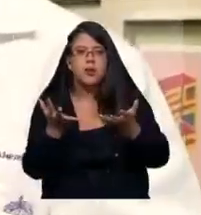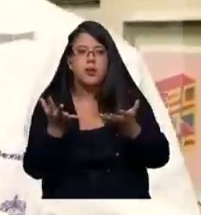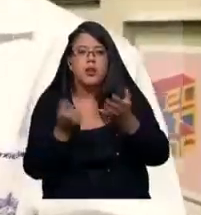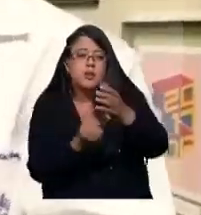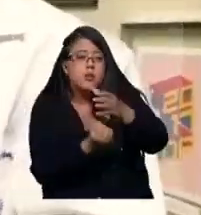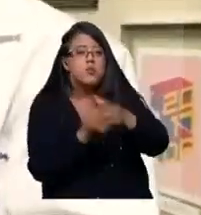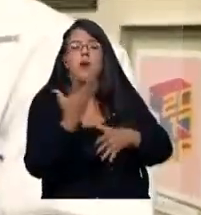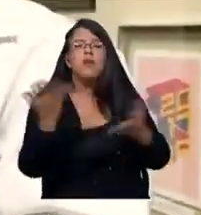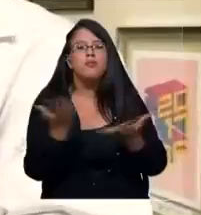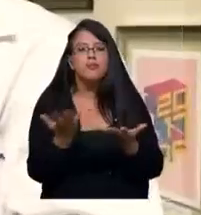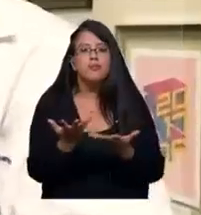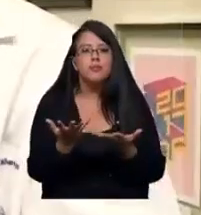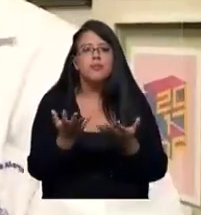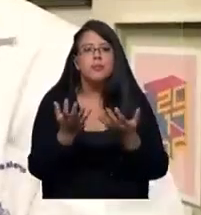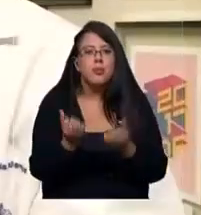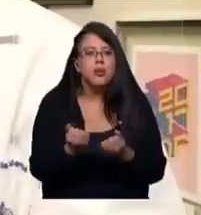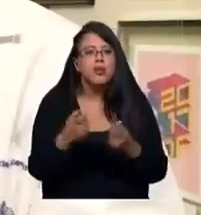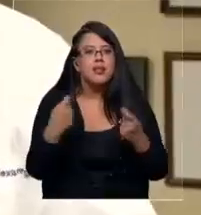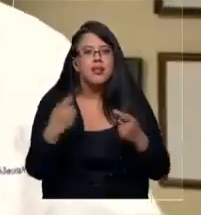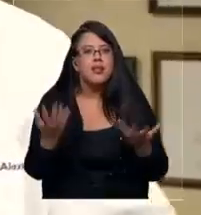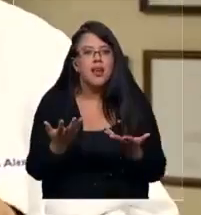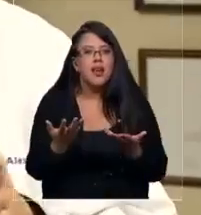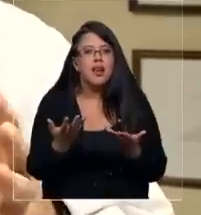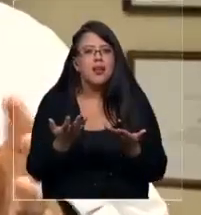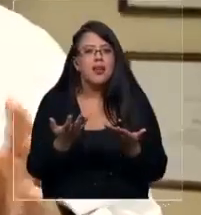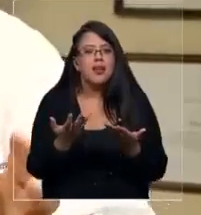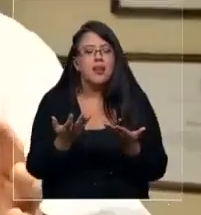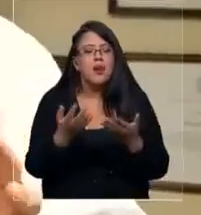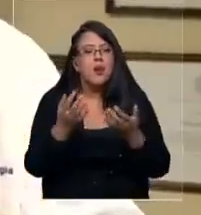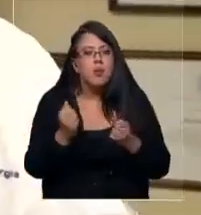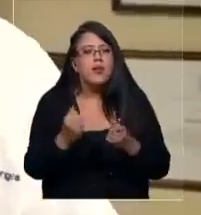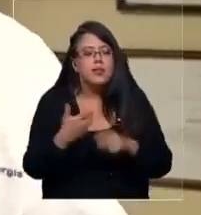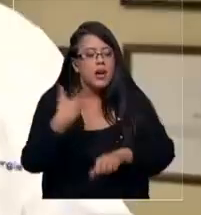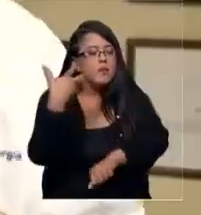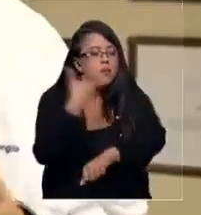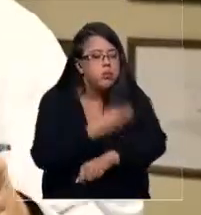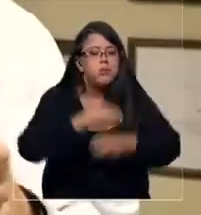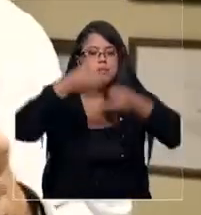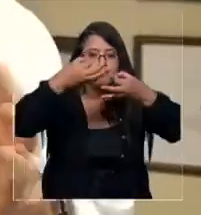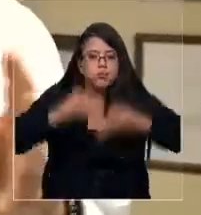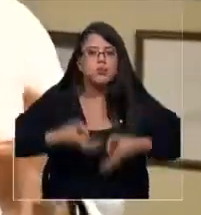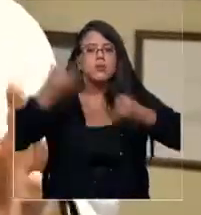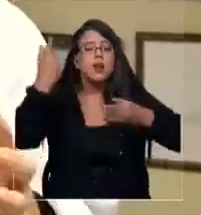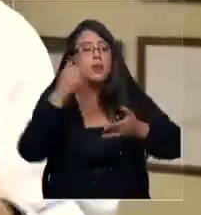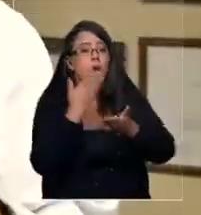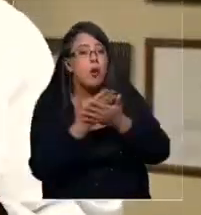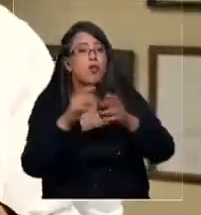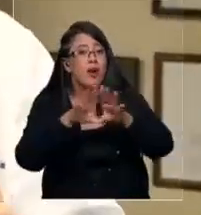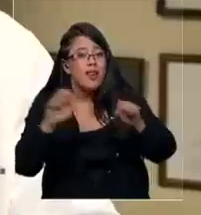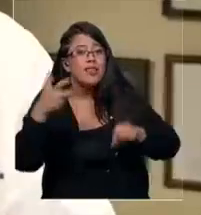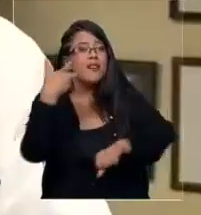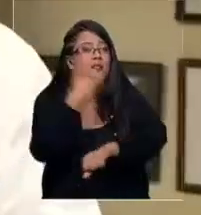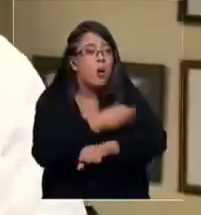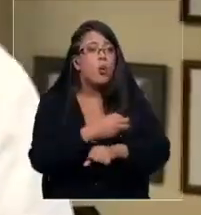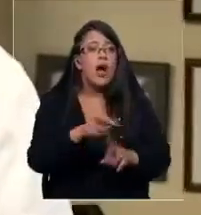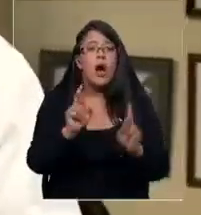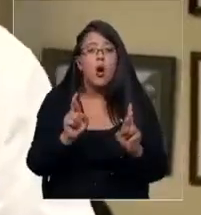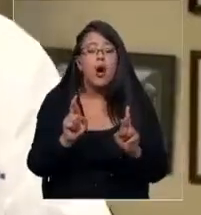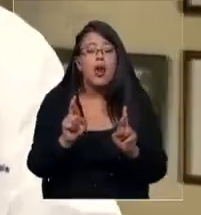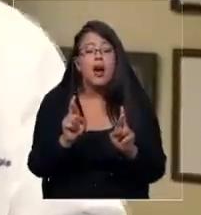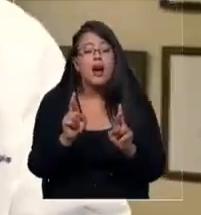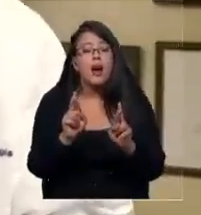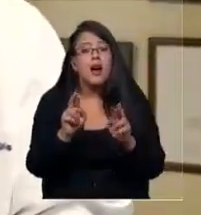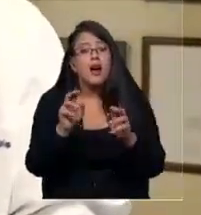para poder generar inmunidad. Y una vez que tengamos la vacuna, esperamos que sea dentro